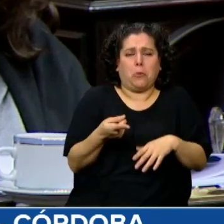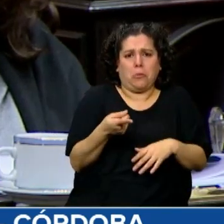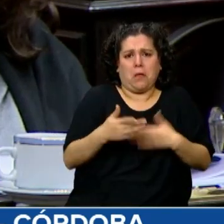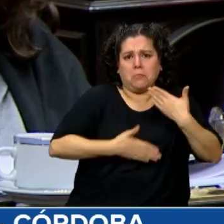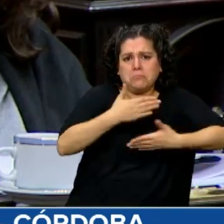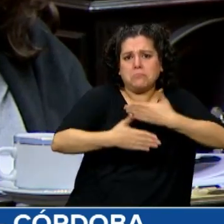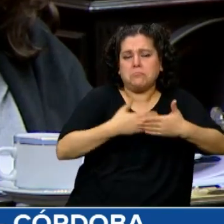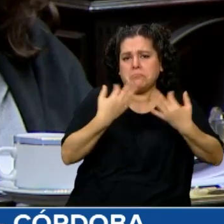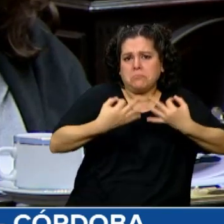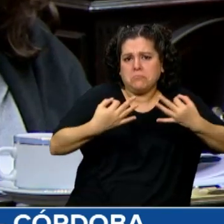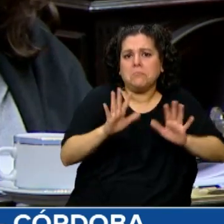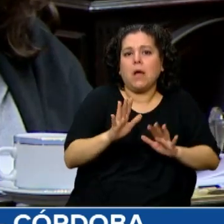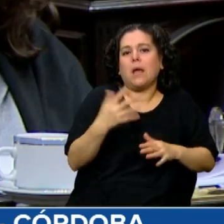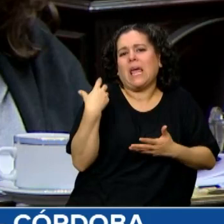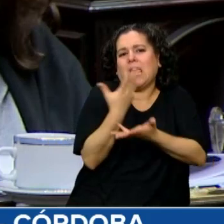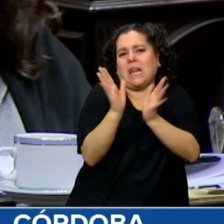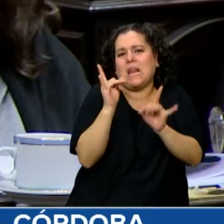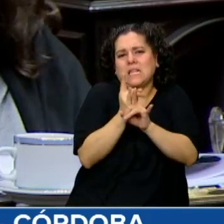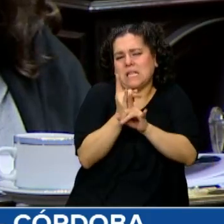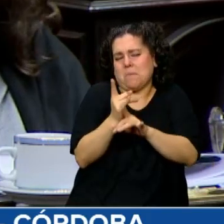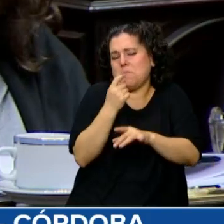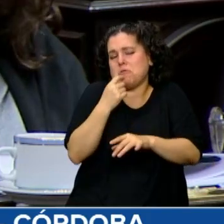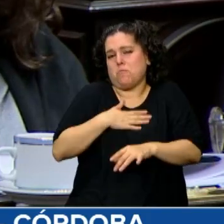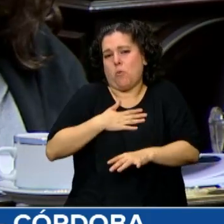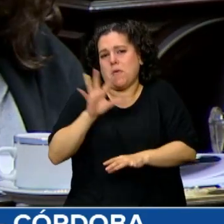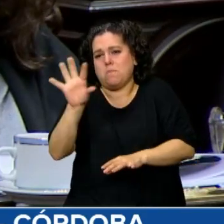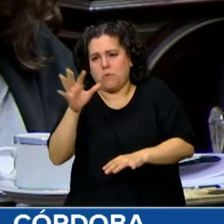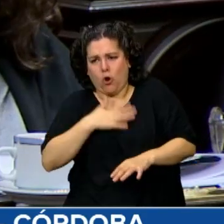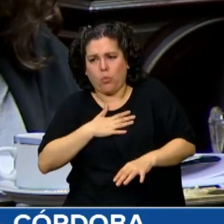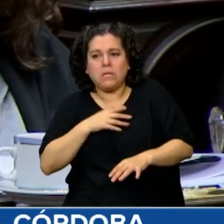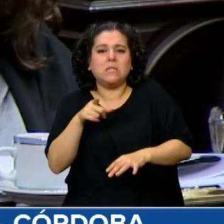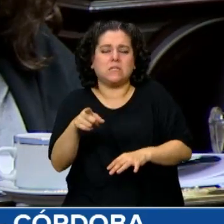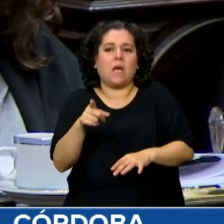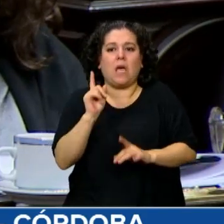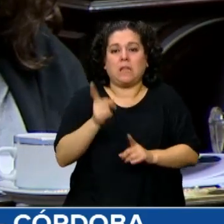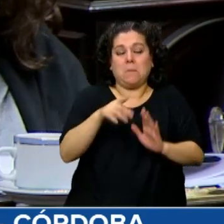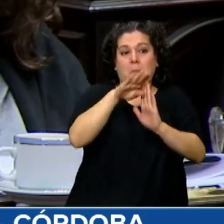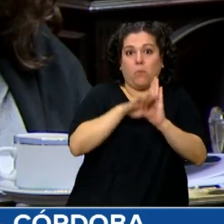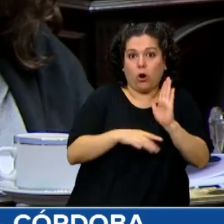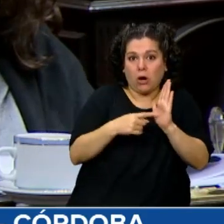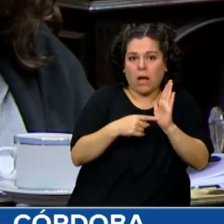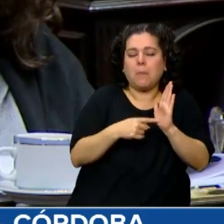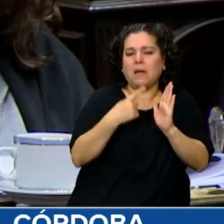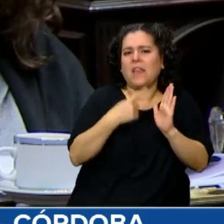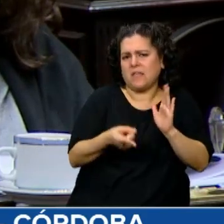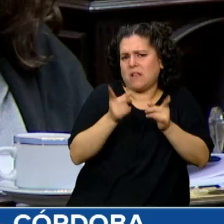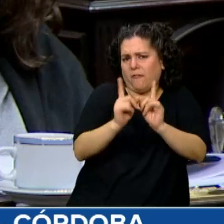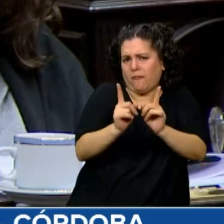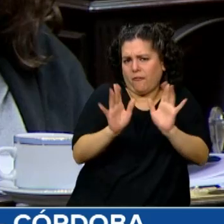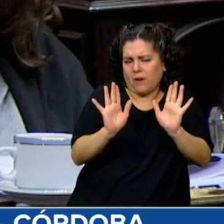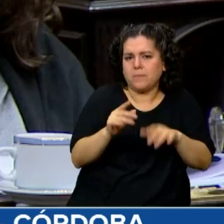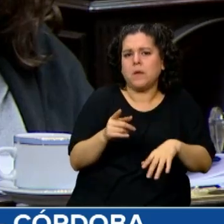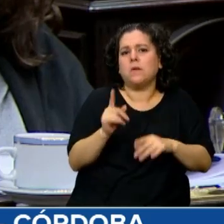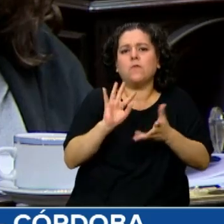adelante, como pasa por lo general con nuestra provincia respecto de muchos de estos programas que, vuelvo a decir, siguen vigentes. ¿Cómo